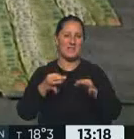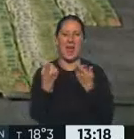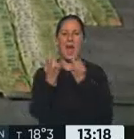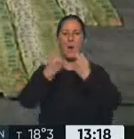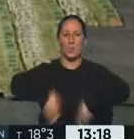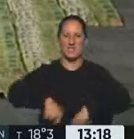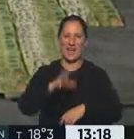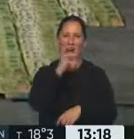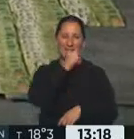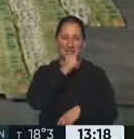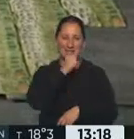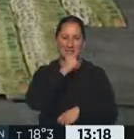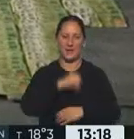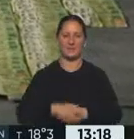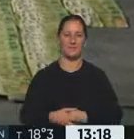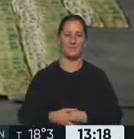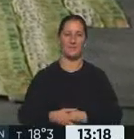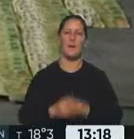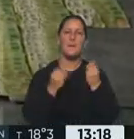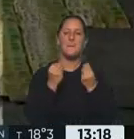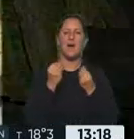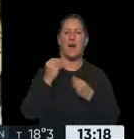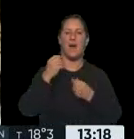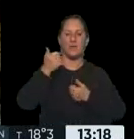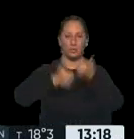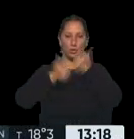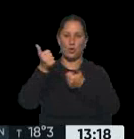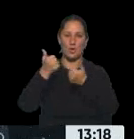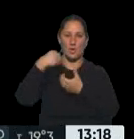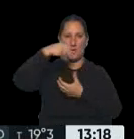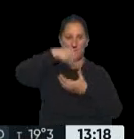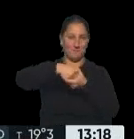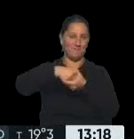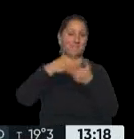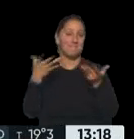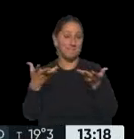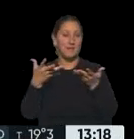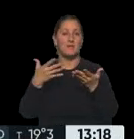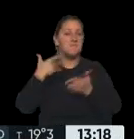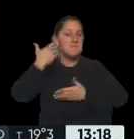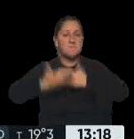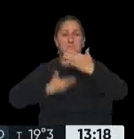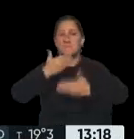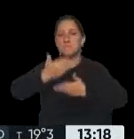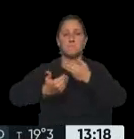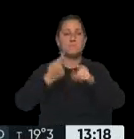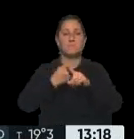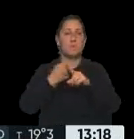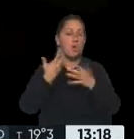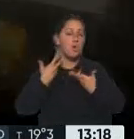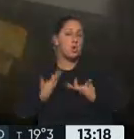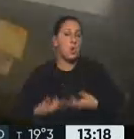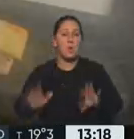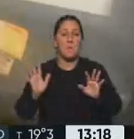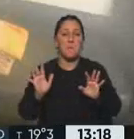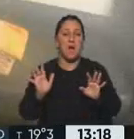clandestinas este a realizarse en un torneo que bueno se desarrollaba por de manera normal